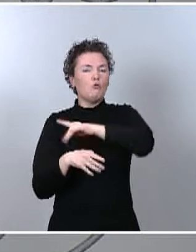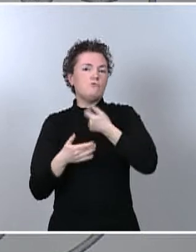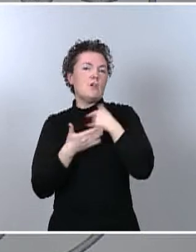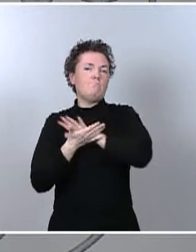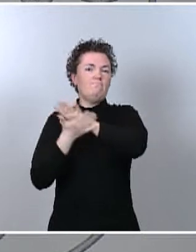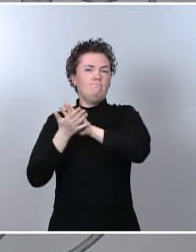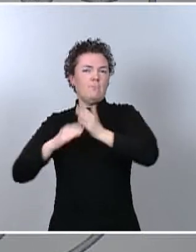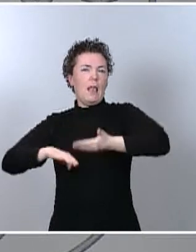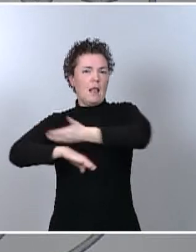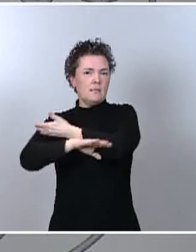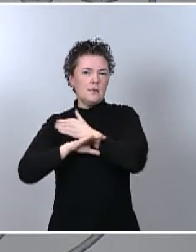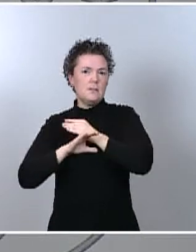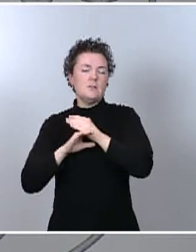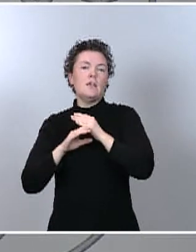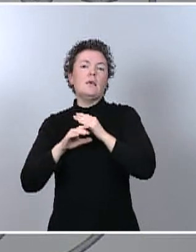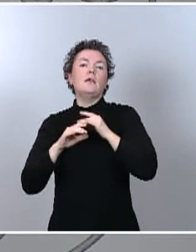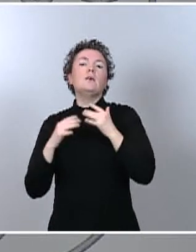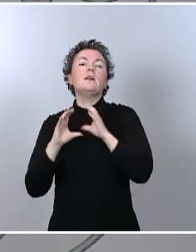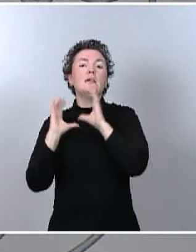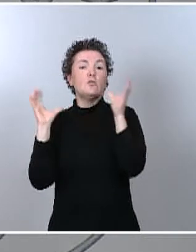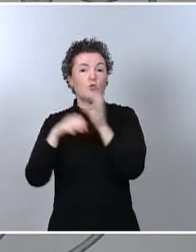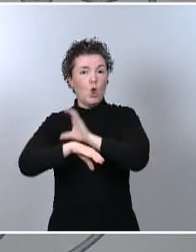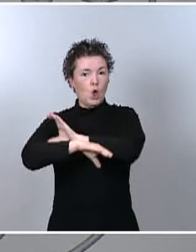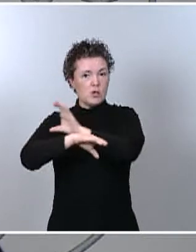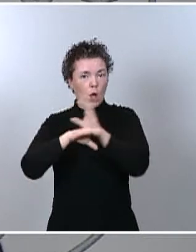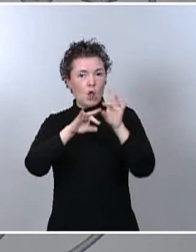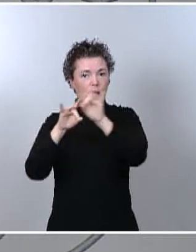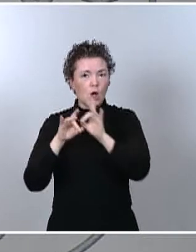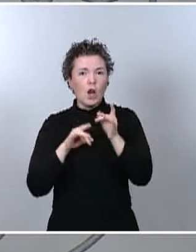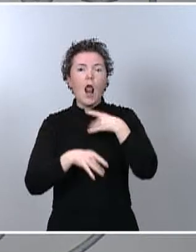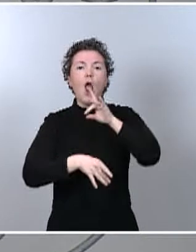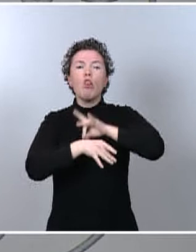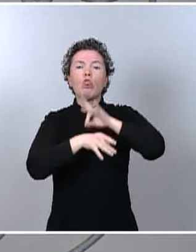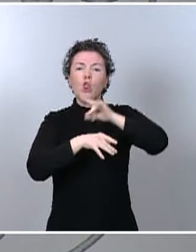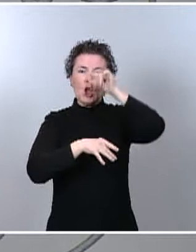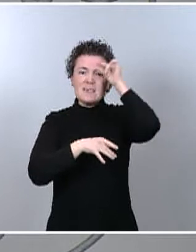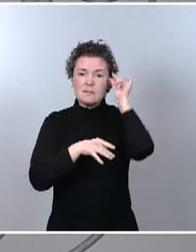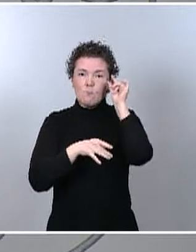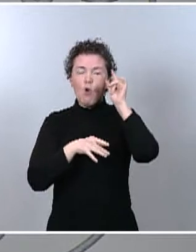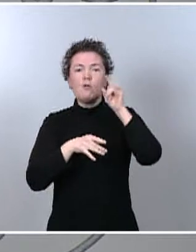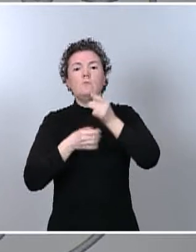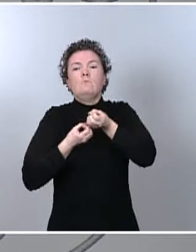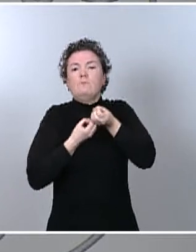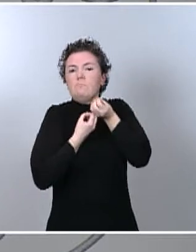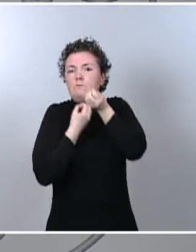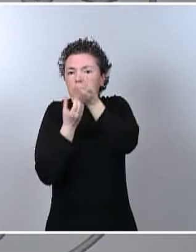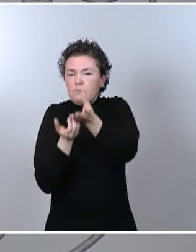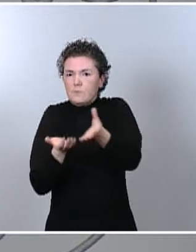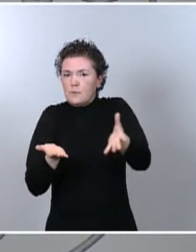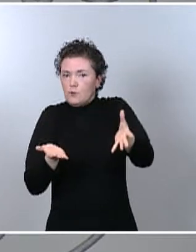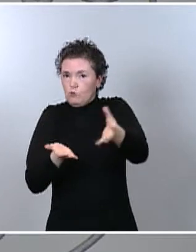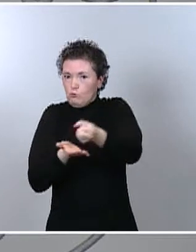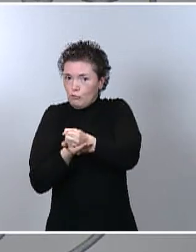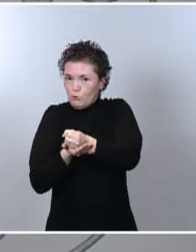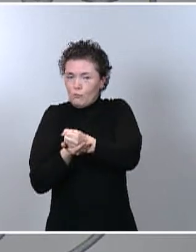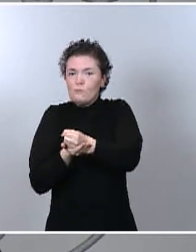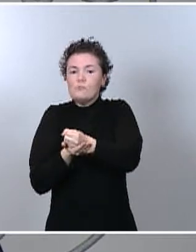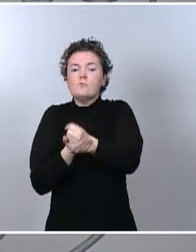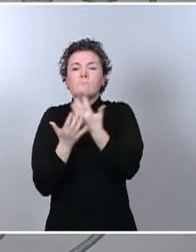de la interterritorial, donde el doctor Simón trasladó al conjunto del plenario la información